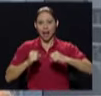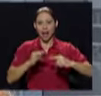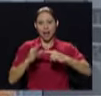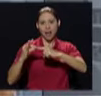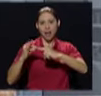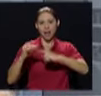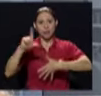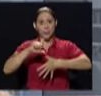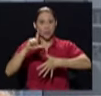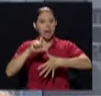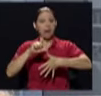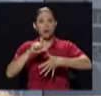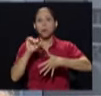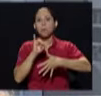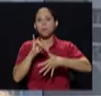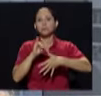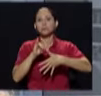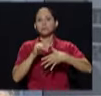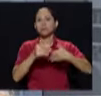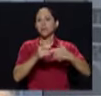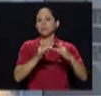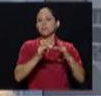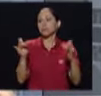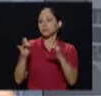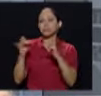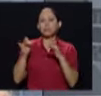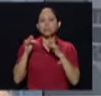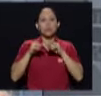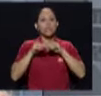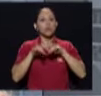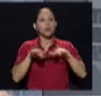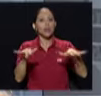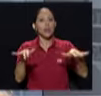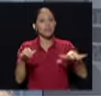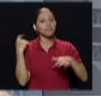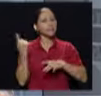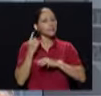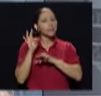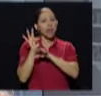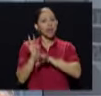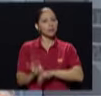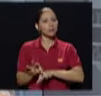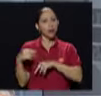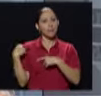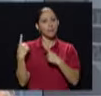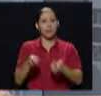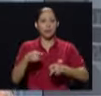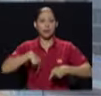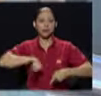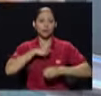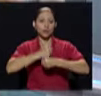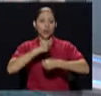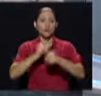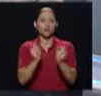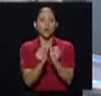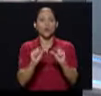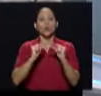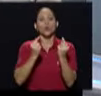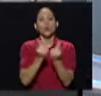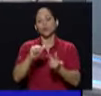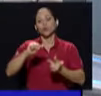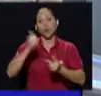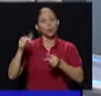estado muy diluida. Realmente, tradicionalmente trabajamos con grupos de otros continentes